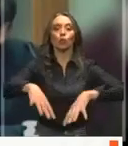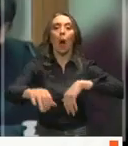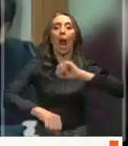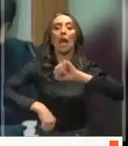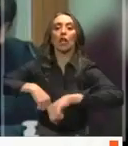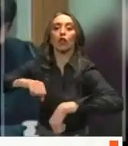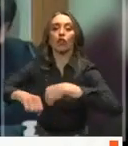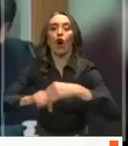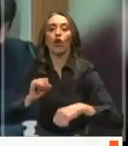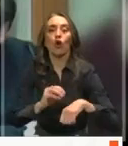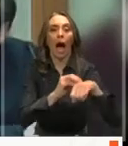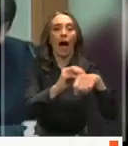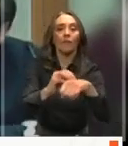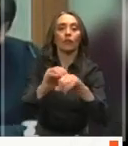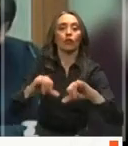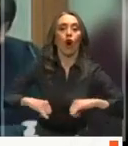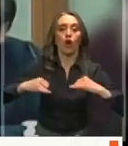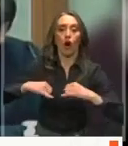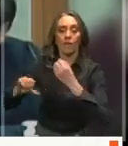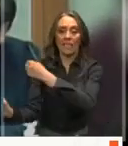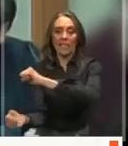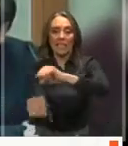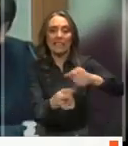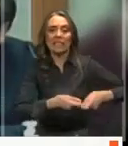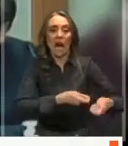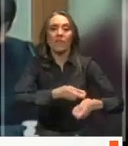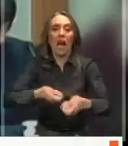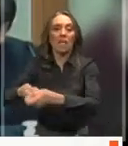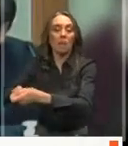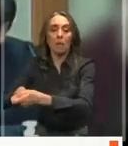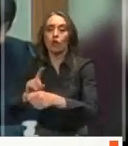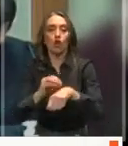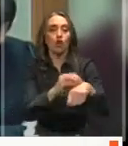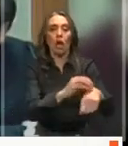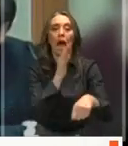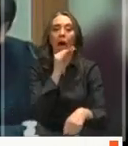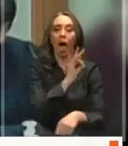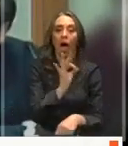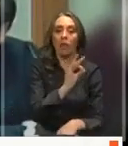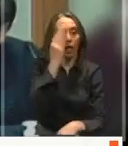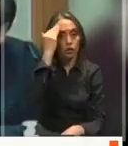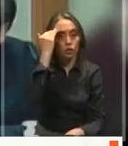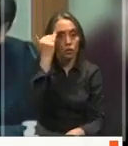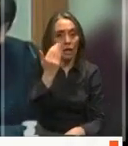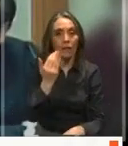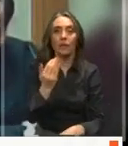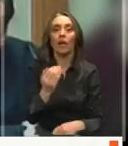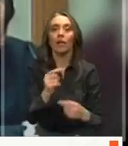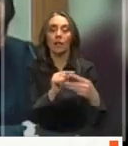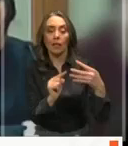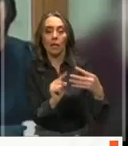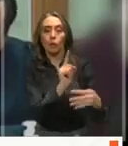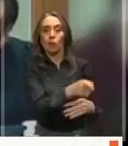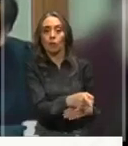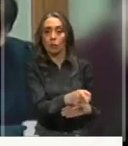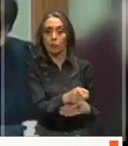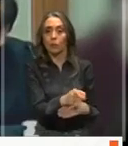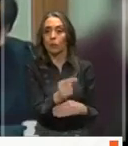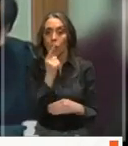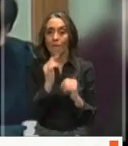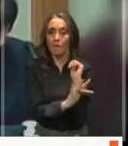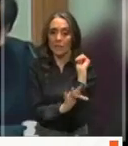jóvenes encargados de la limpieza que se encontraban en el sector y que respecto de las tareas que le encomendó.